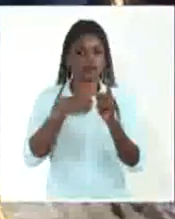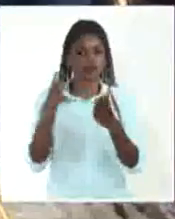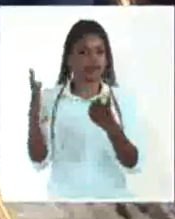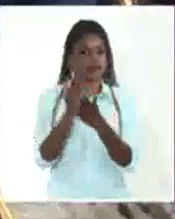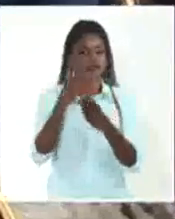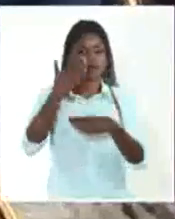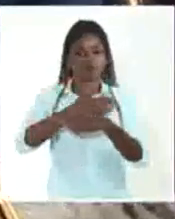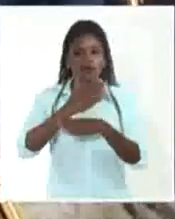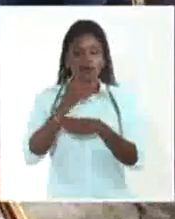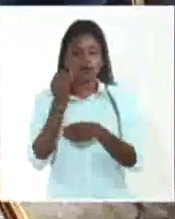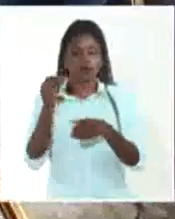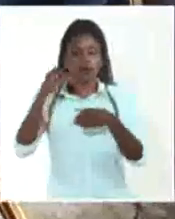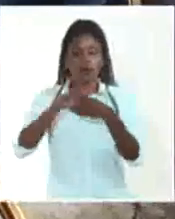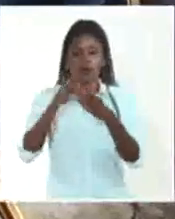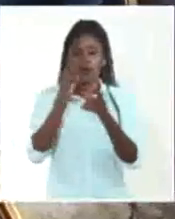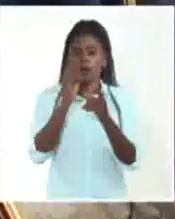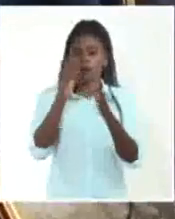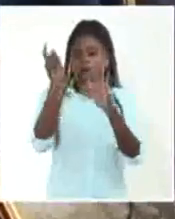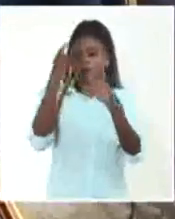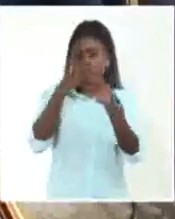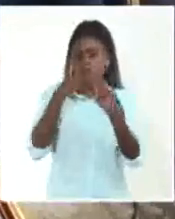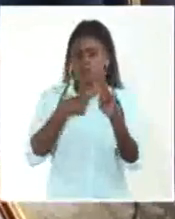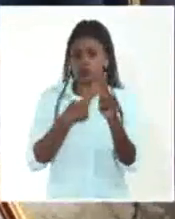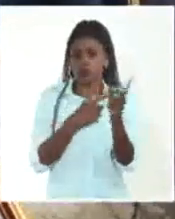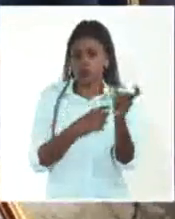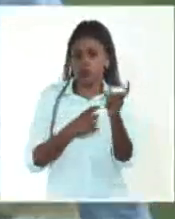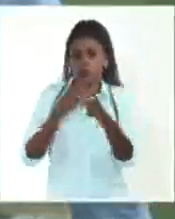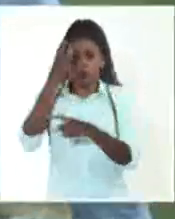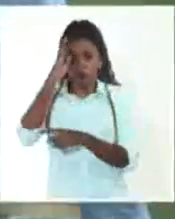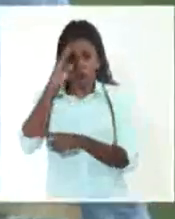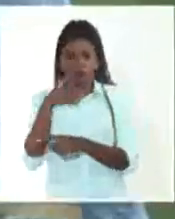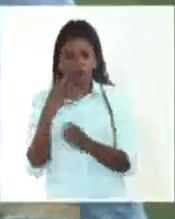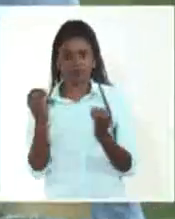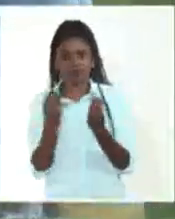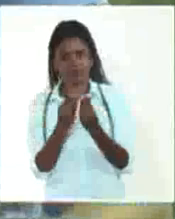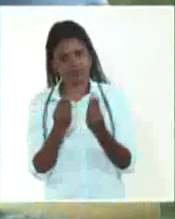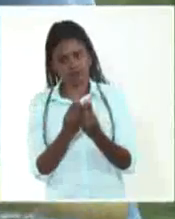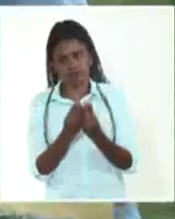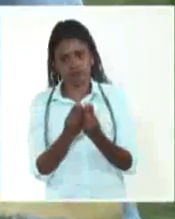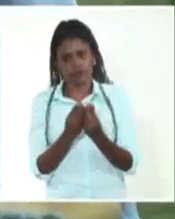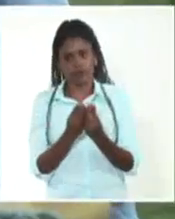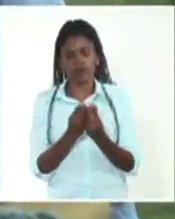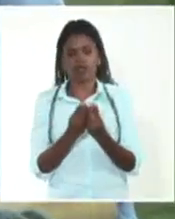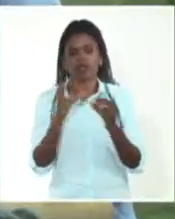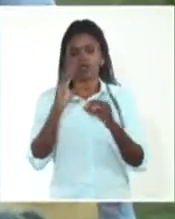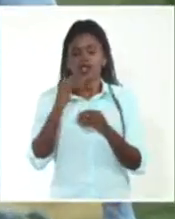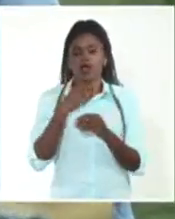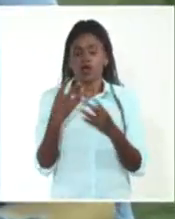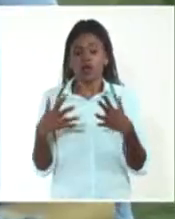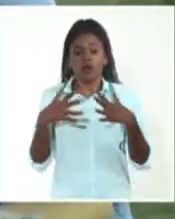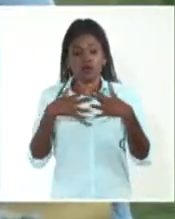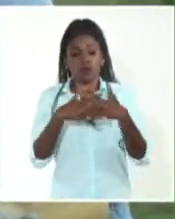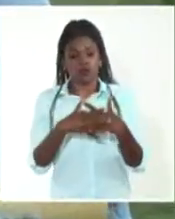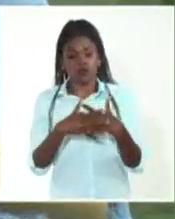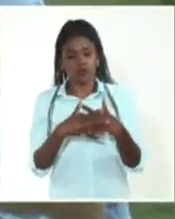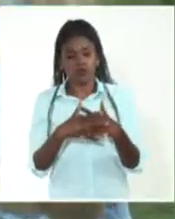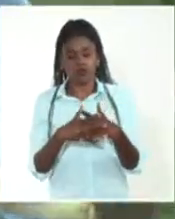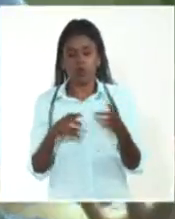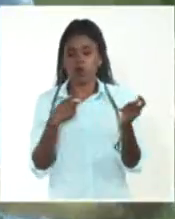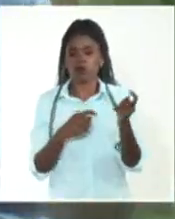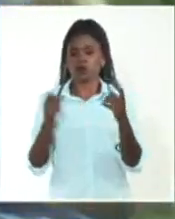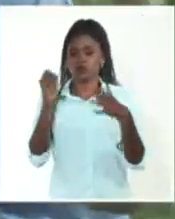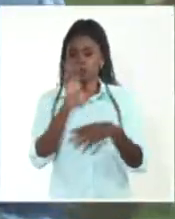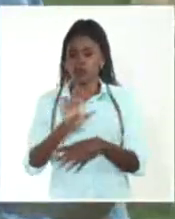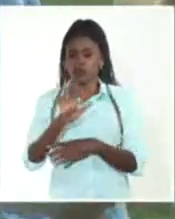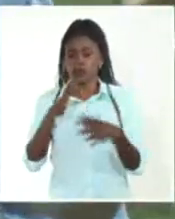la inclusión de Cuba en la lista de países patrocinadores del terrorismo. Abogaron por la unidad entre sus luchas sociales en Estados